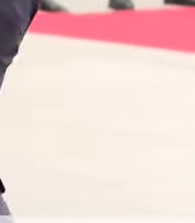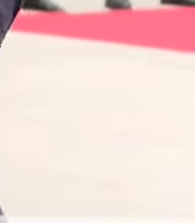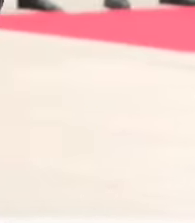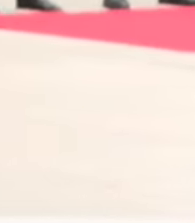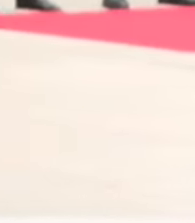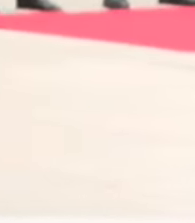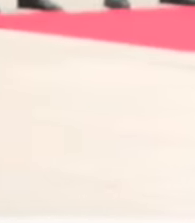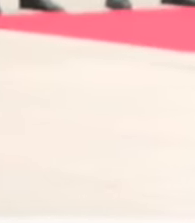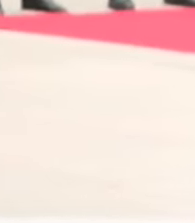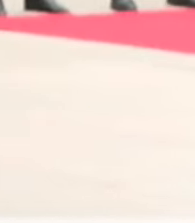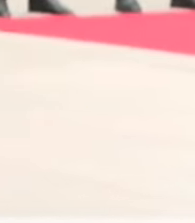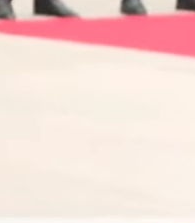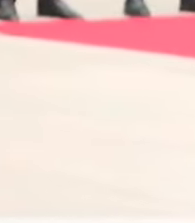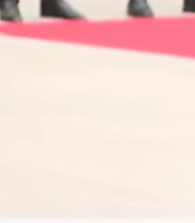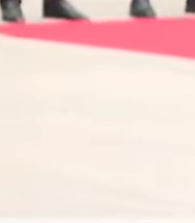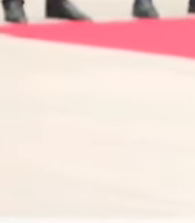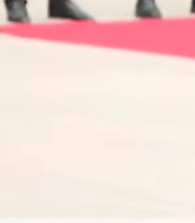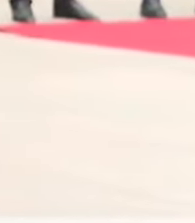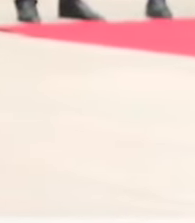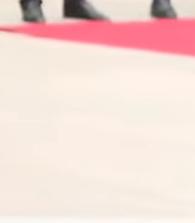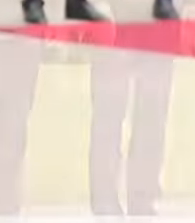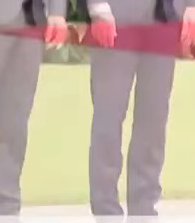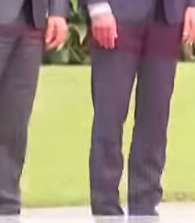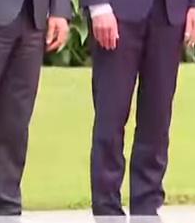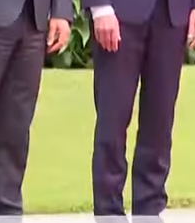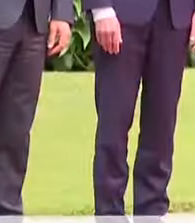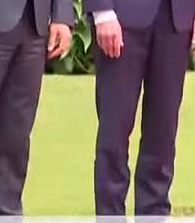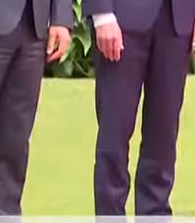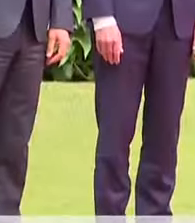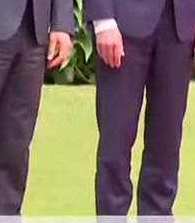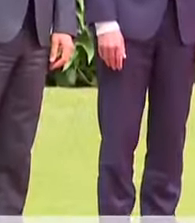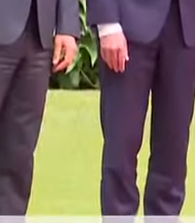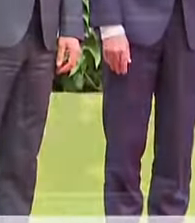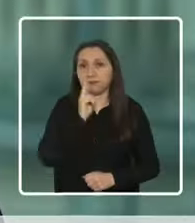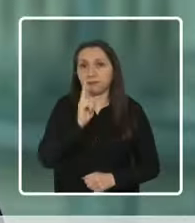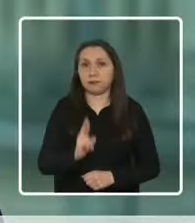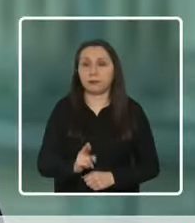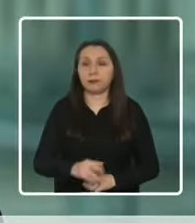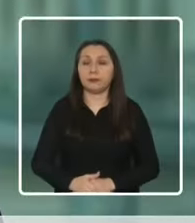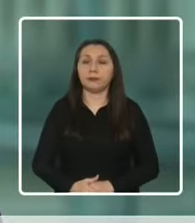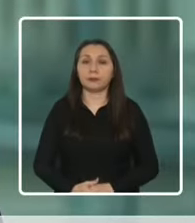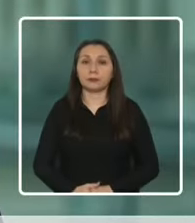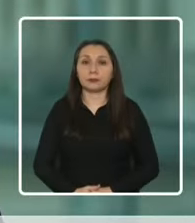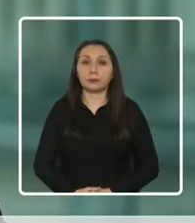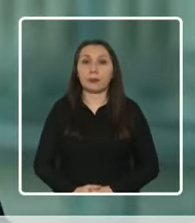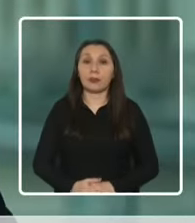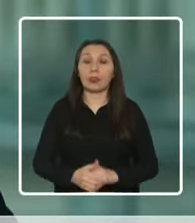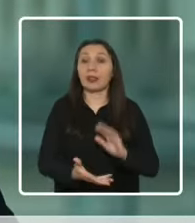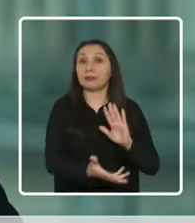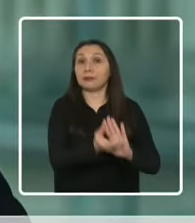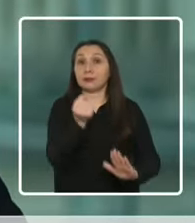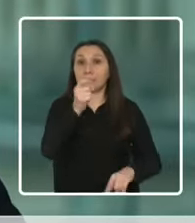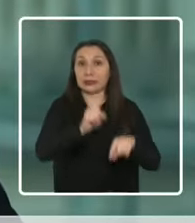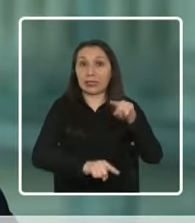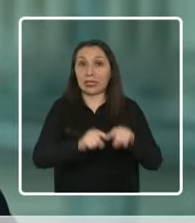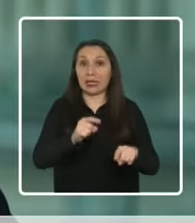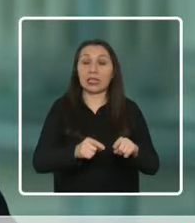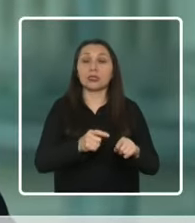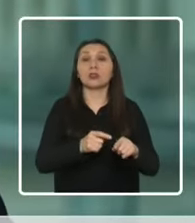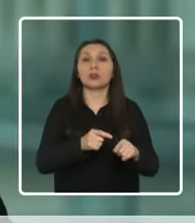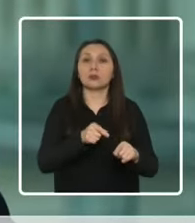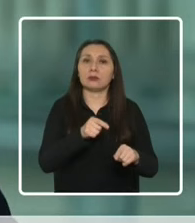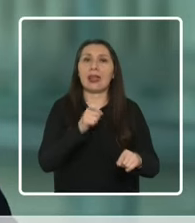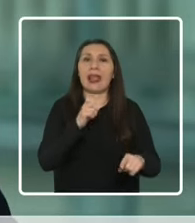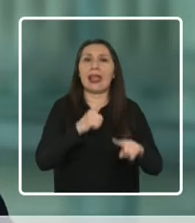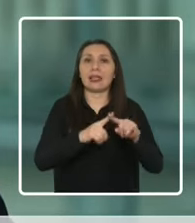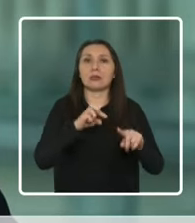tema que fue crucial en esta cita con el canciller alemán. La expropiación tiene que cumplir con los